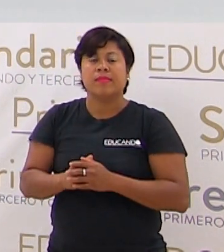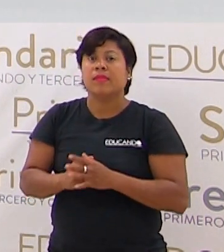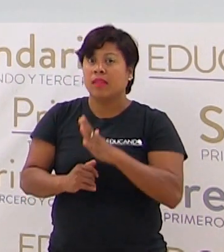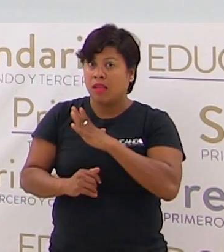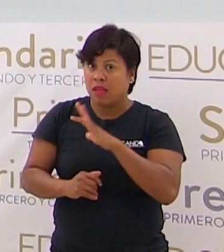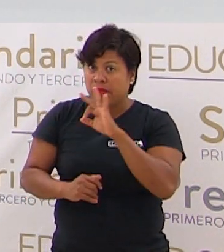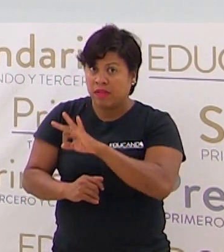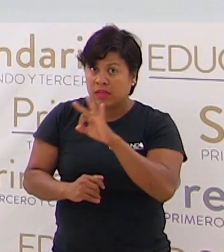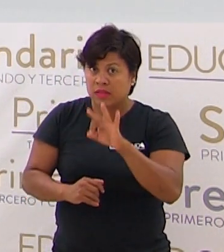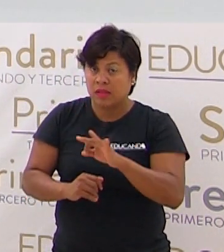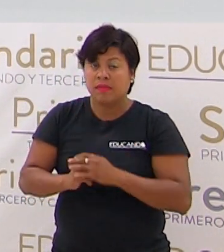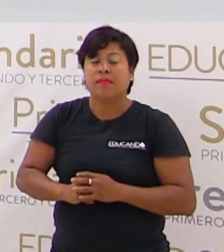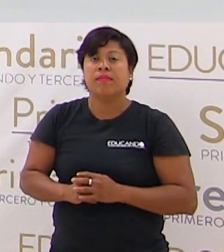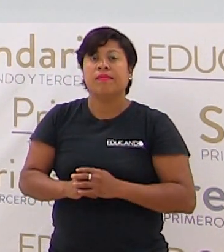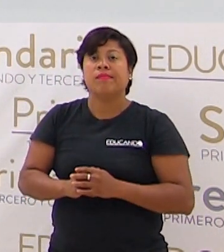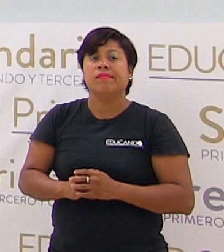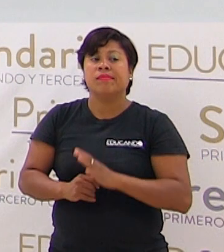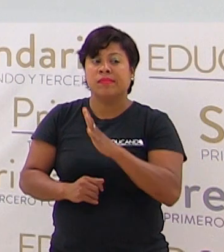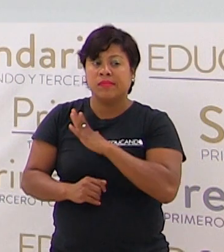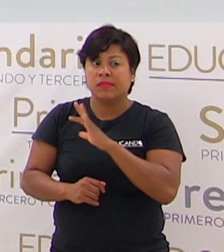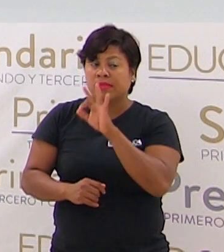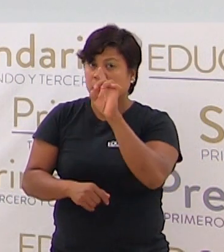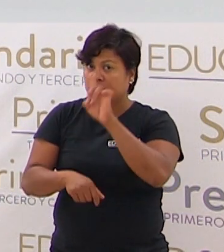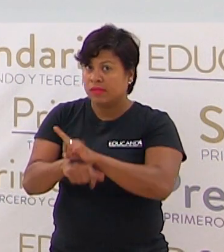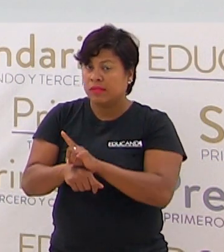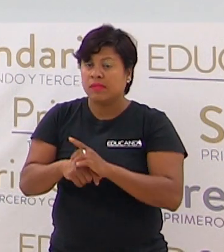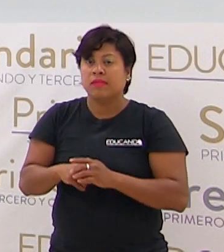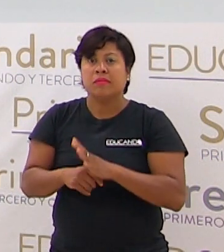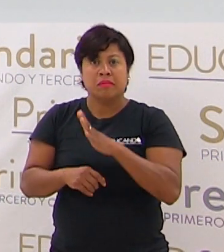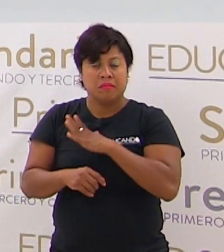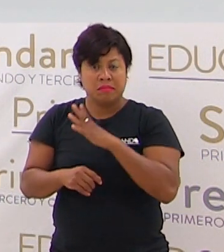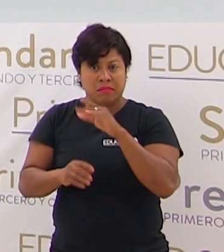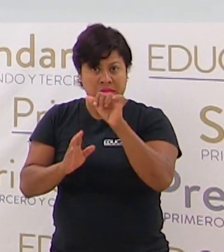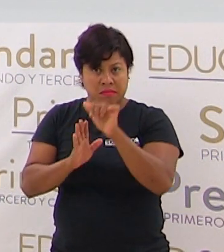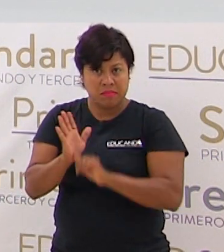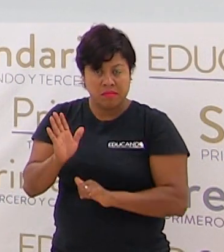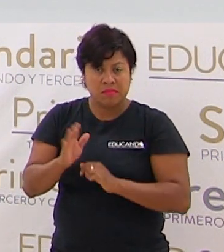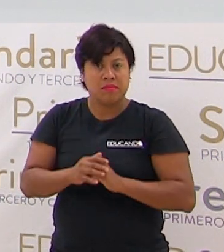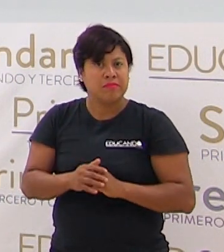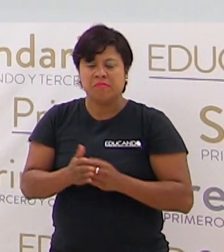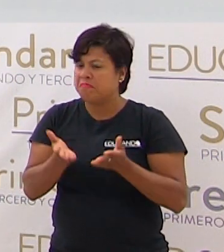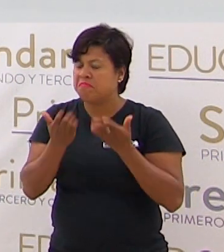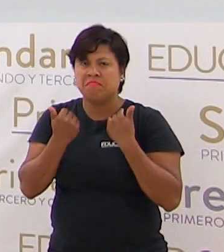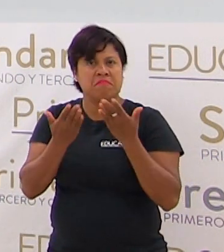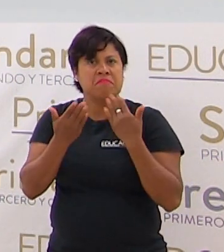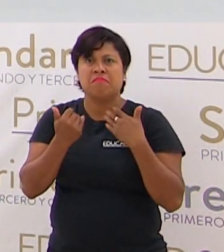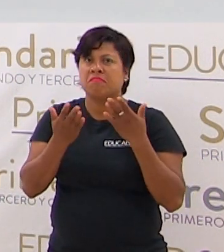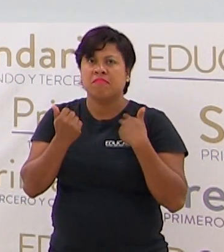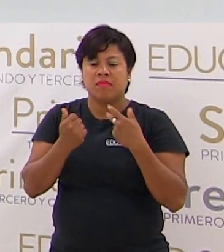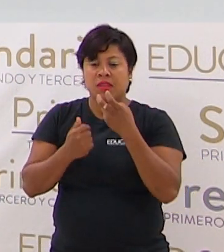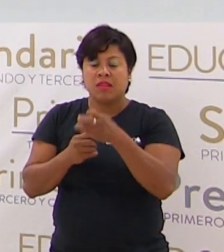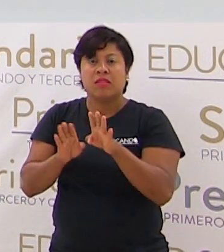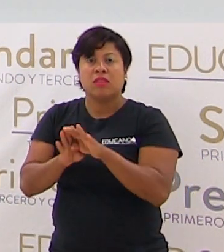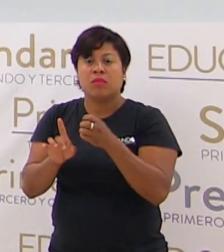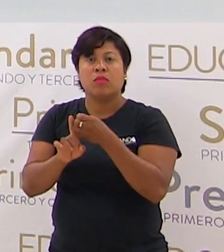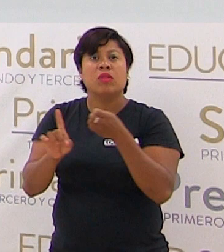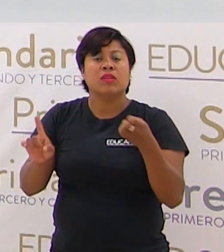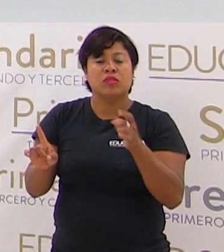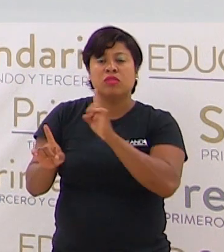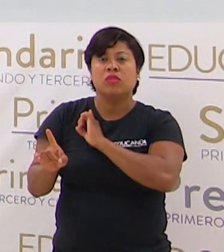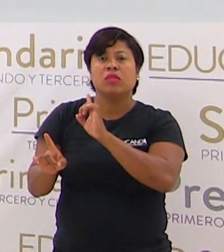¿Trae fecha? ¿Trae algún día? ¿Algún mes? No, ¿verdad? La oración